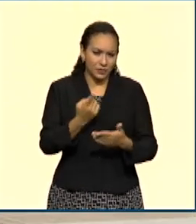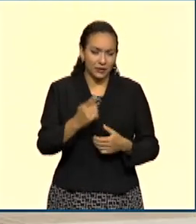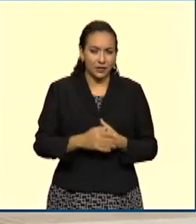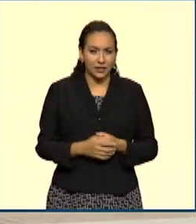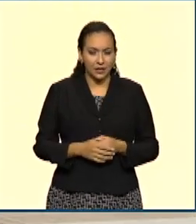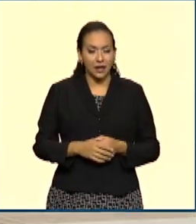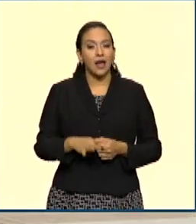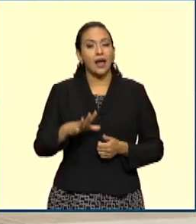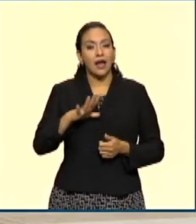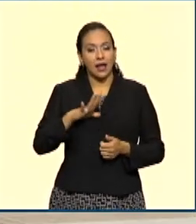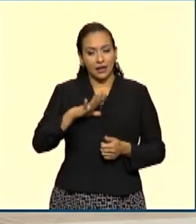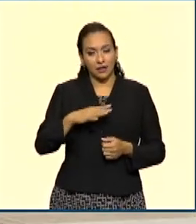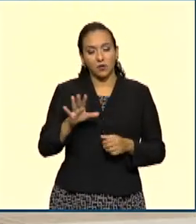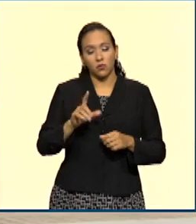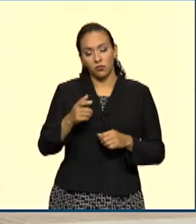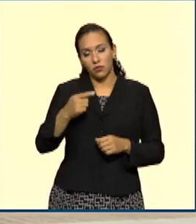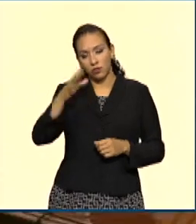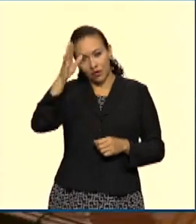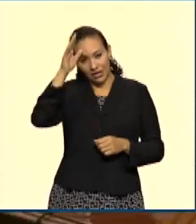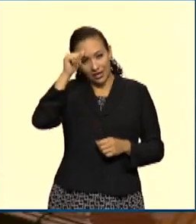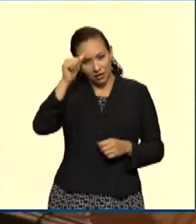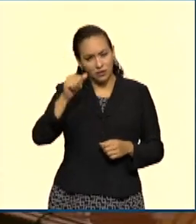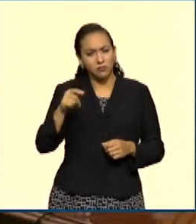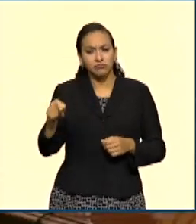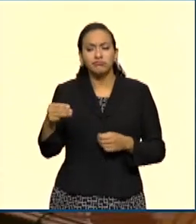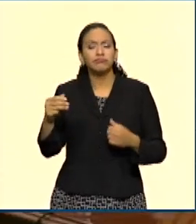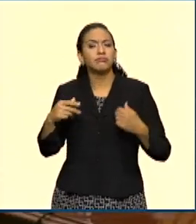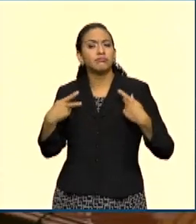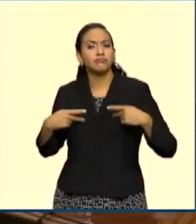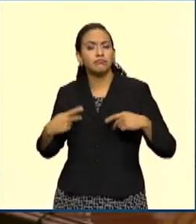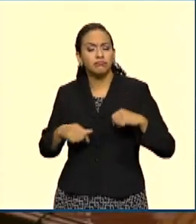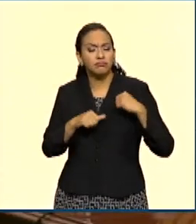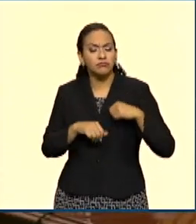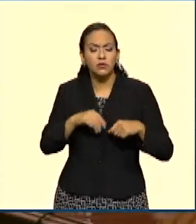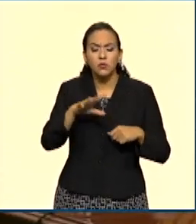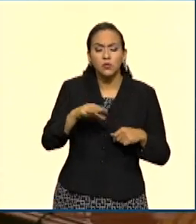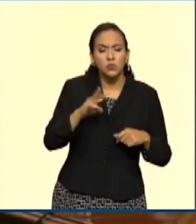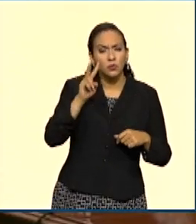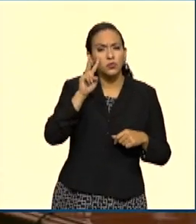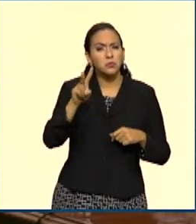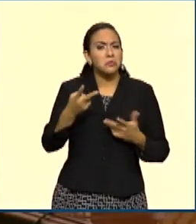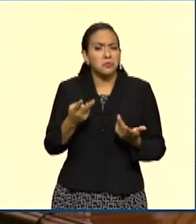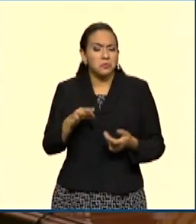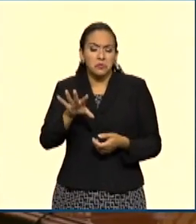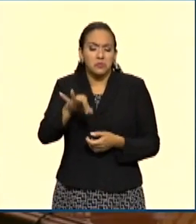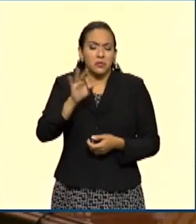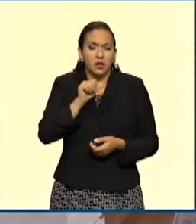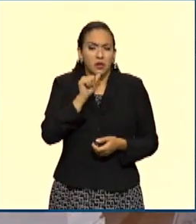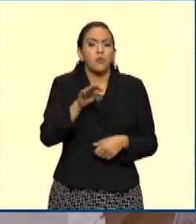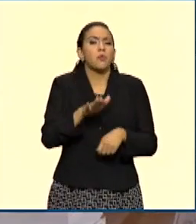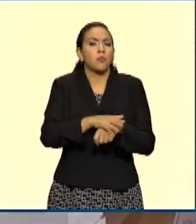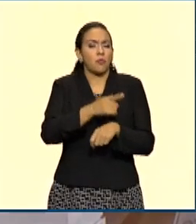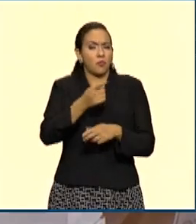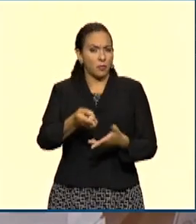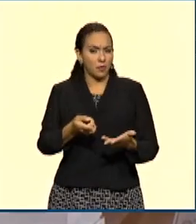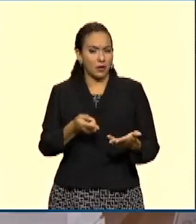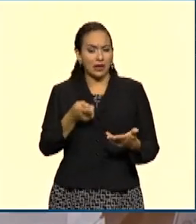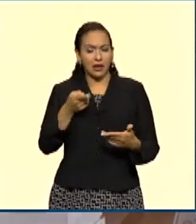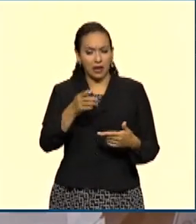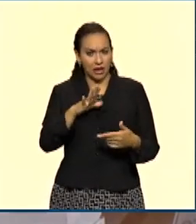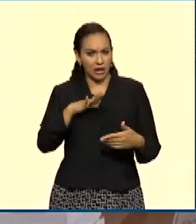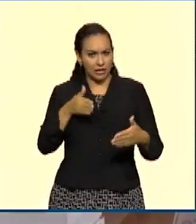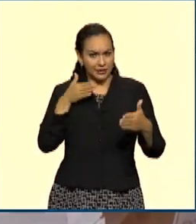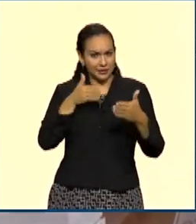acuerdo impugnado, toda vez que la unidad no encontró elementos que confirmaran la conducta denunciada, porque de la aparente obstaculización de